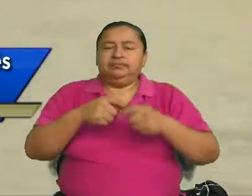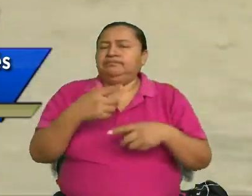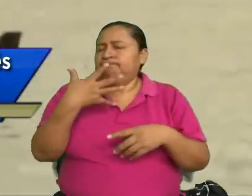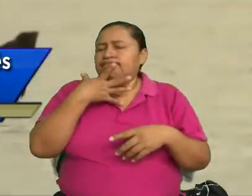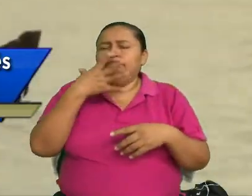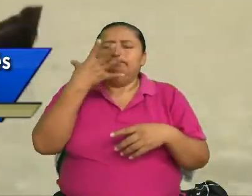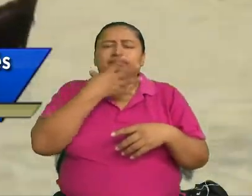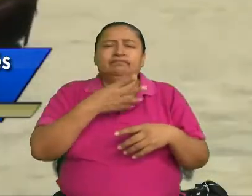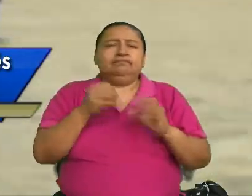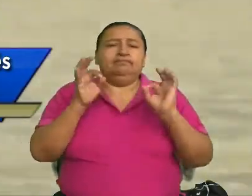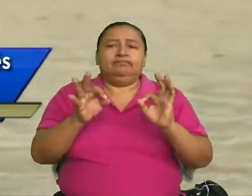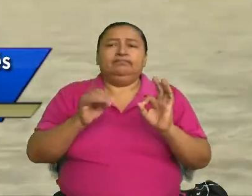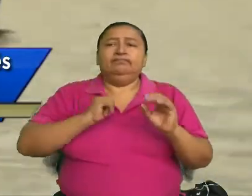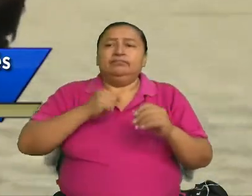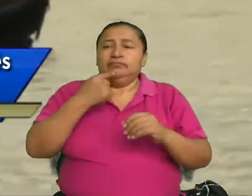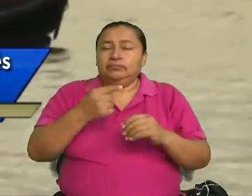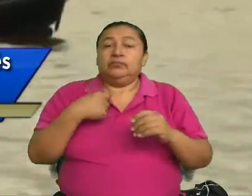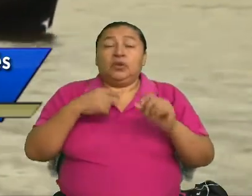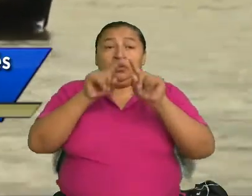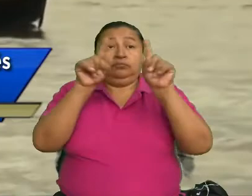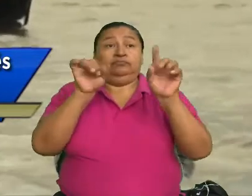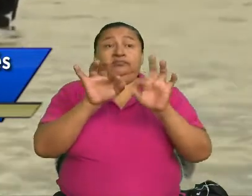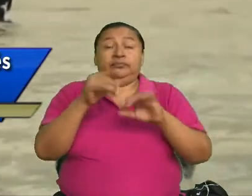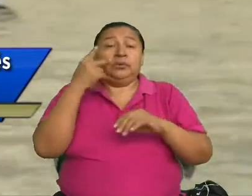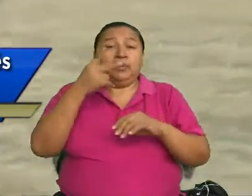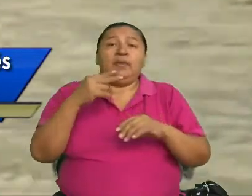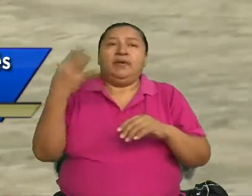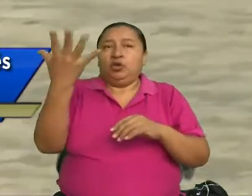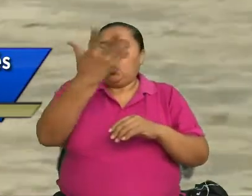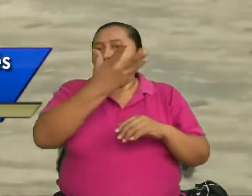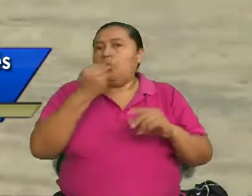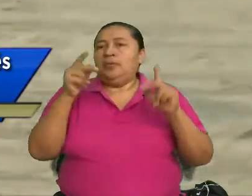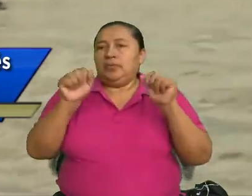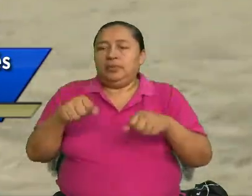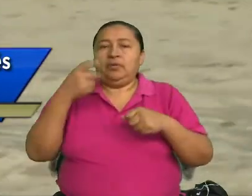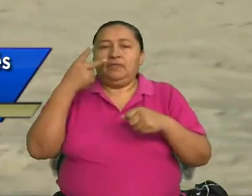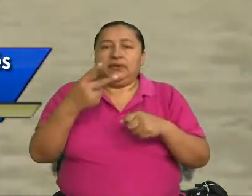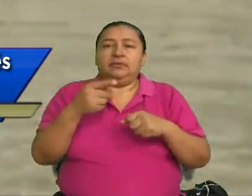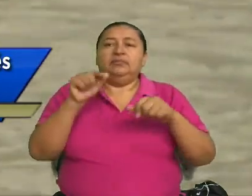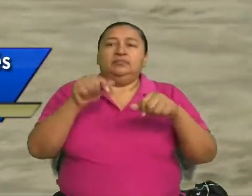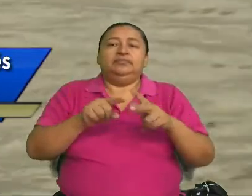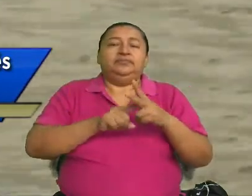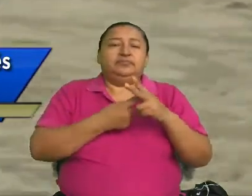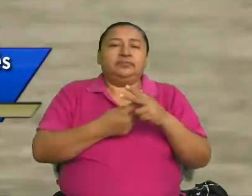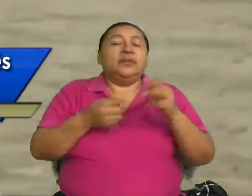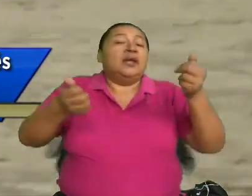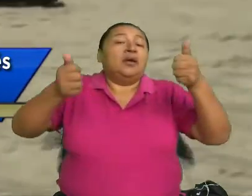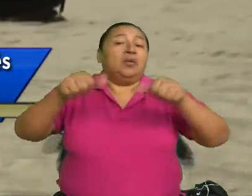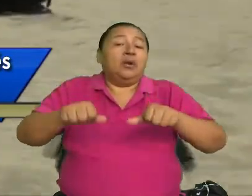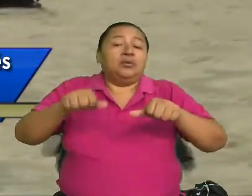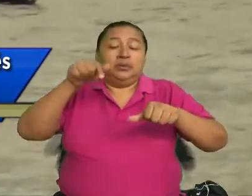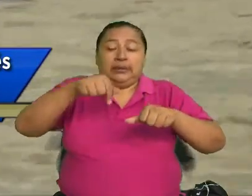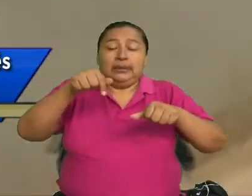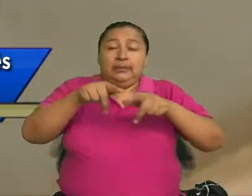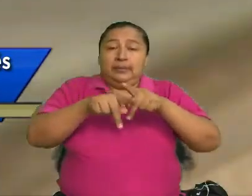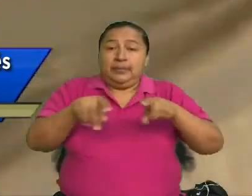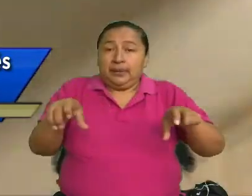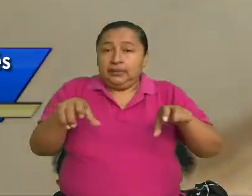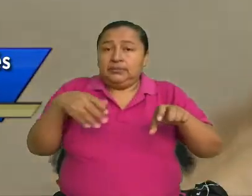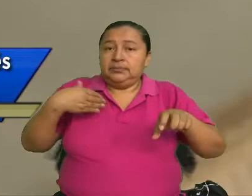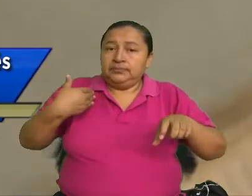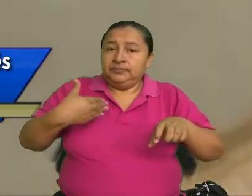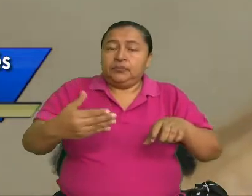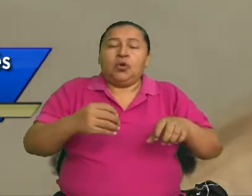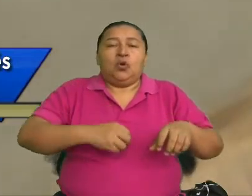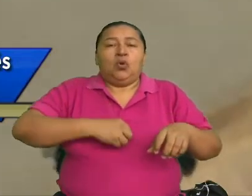belleza y muchos van a ser presentaciones virtuales que las vamos a ver todos. Esto va a estar enmarcado en este plan Orgullo